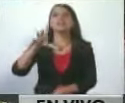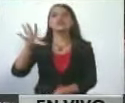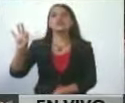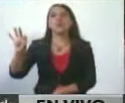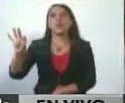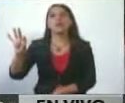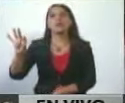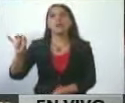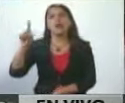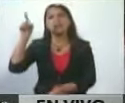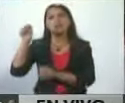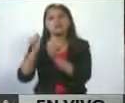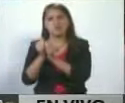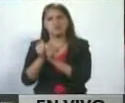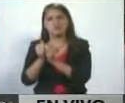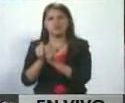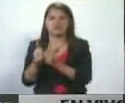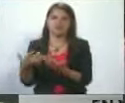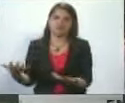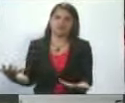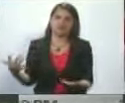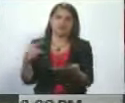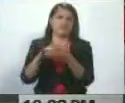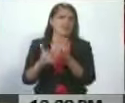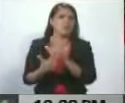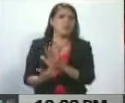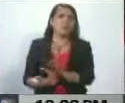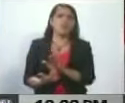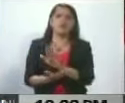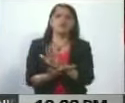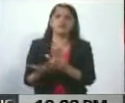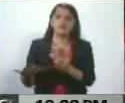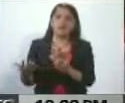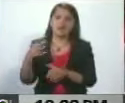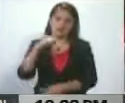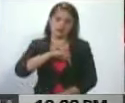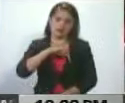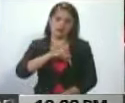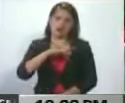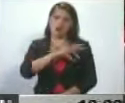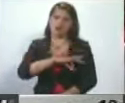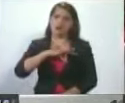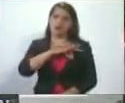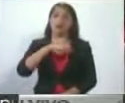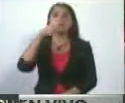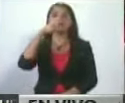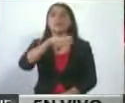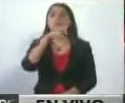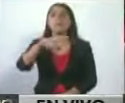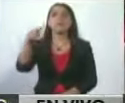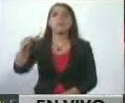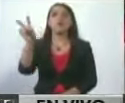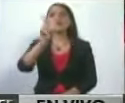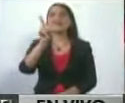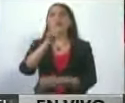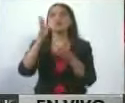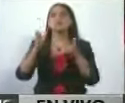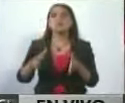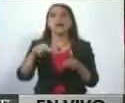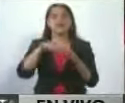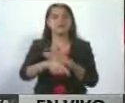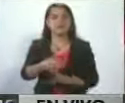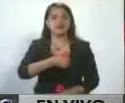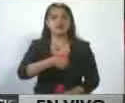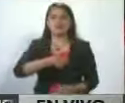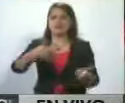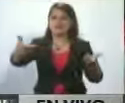150 en una demostración de que en el alma y en el corazón del pueblo venezolano está sembrado el